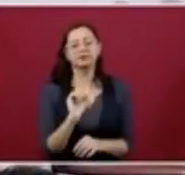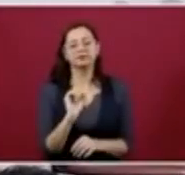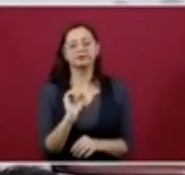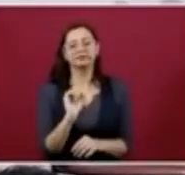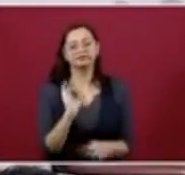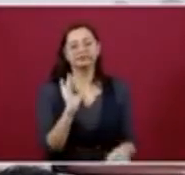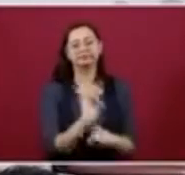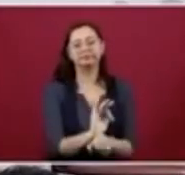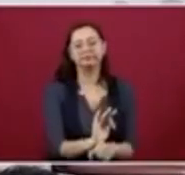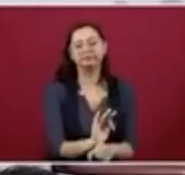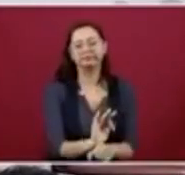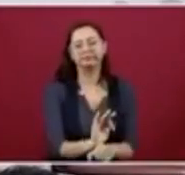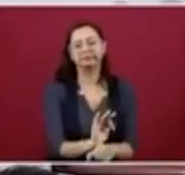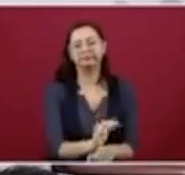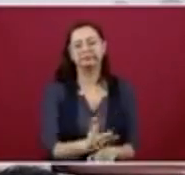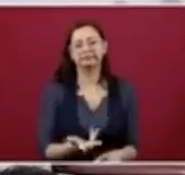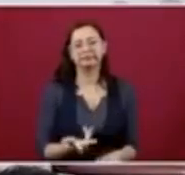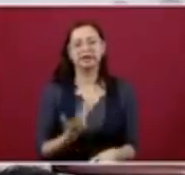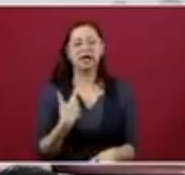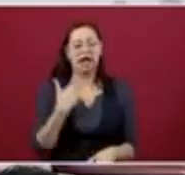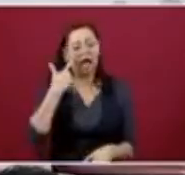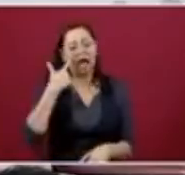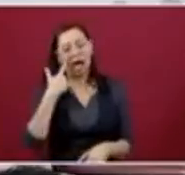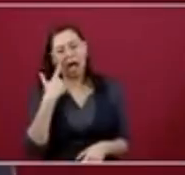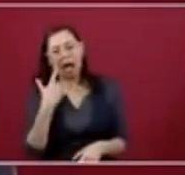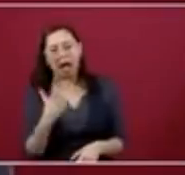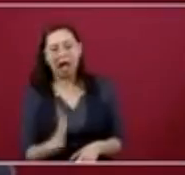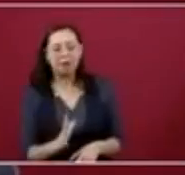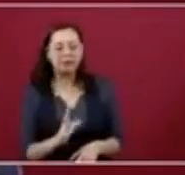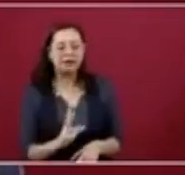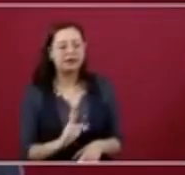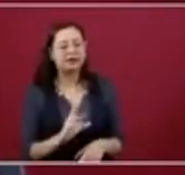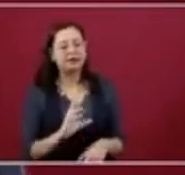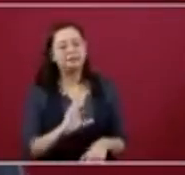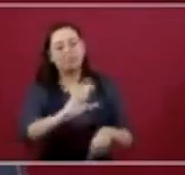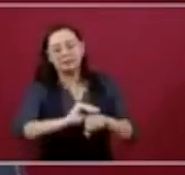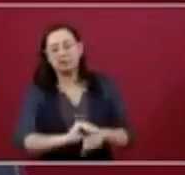si se concede, a ver, es que se trata